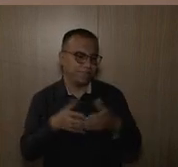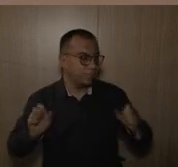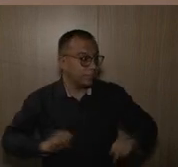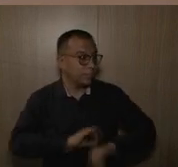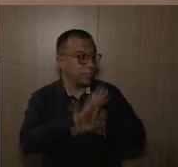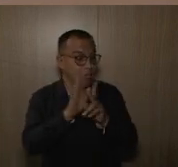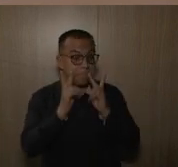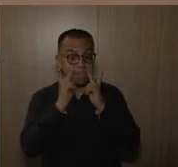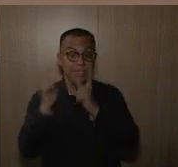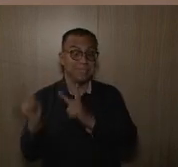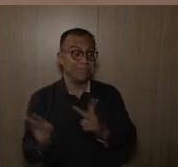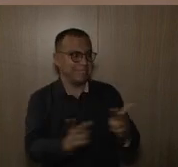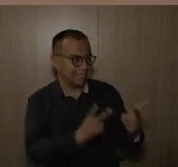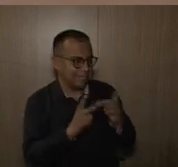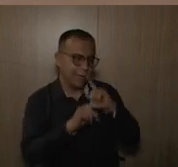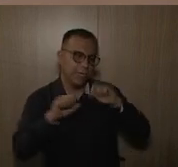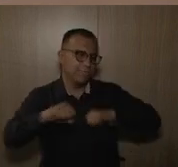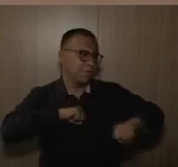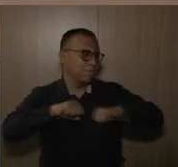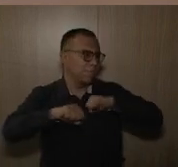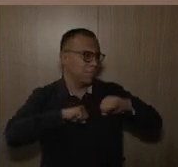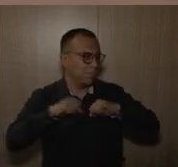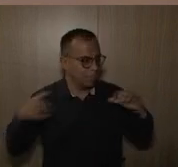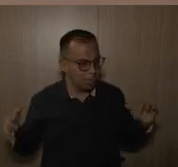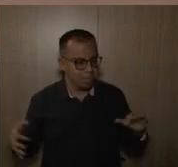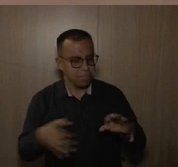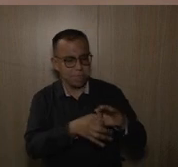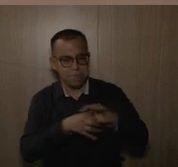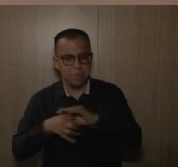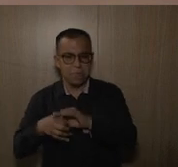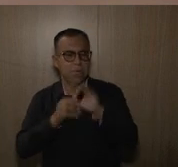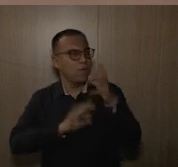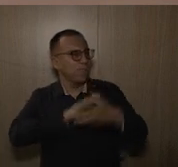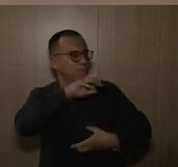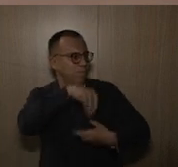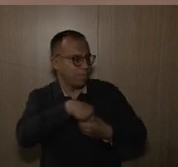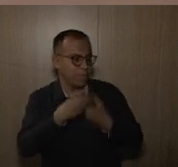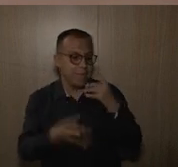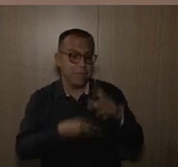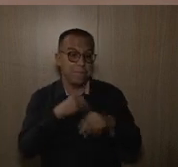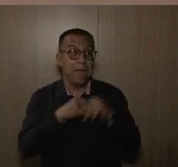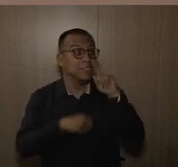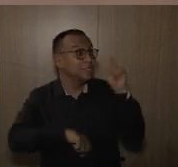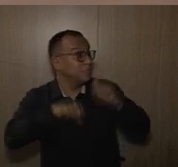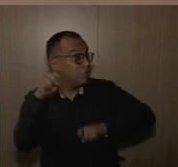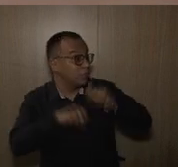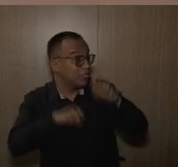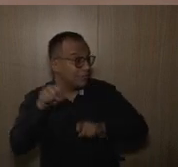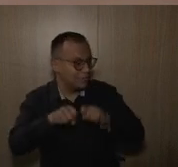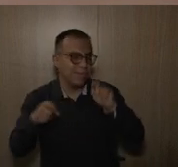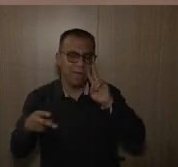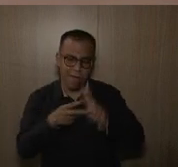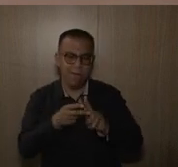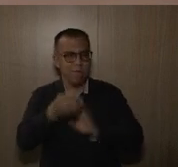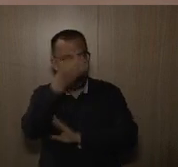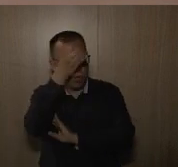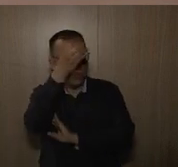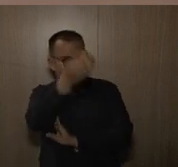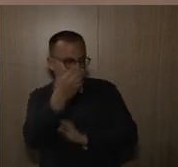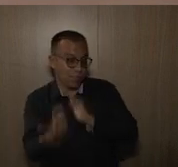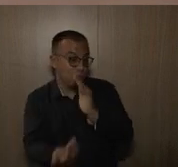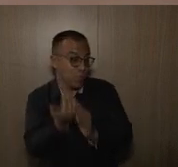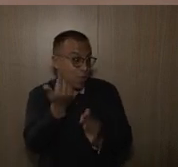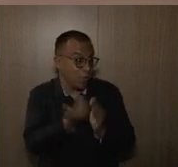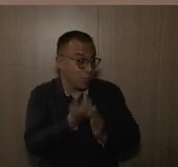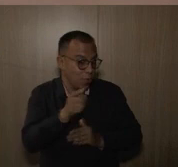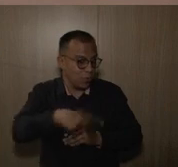visible para los actores, tanto externos como internos. También tenemos la posibilidad de que los conceptos que resulten de las salas de